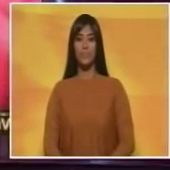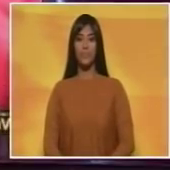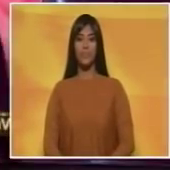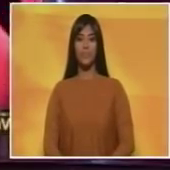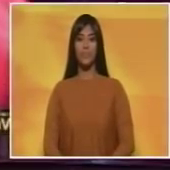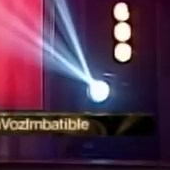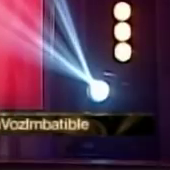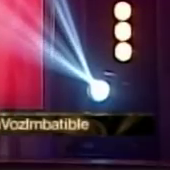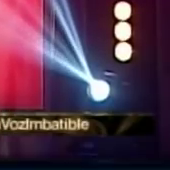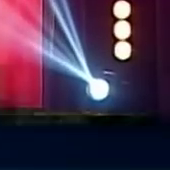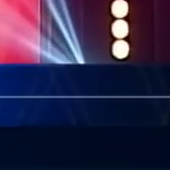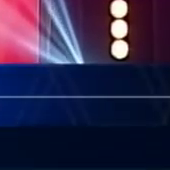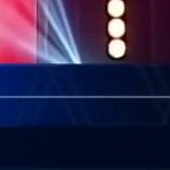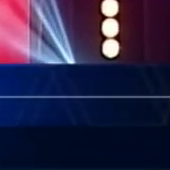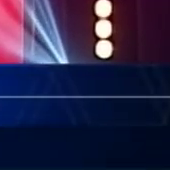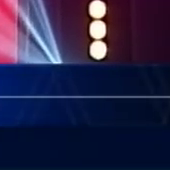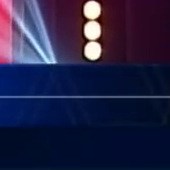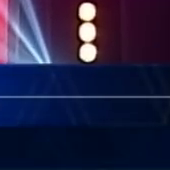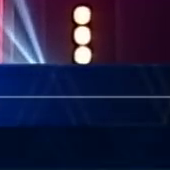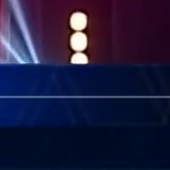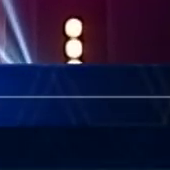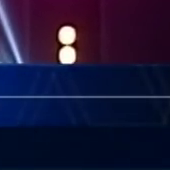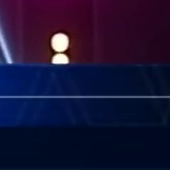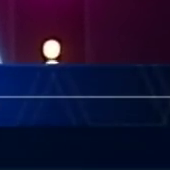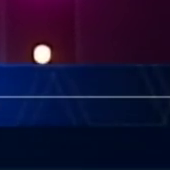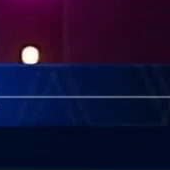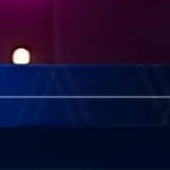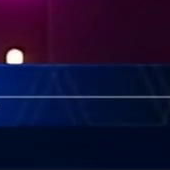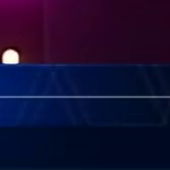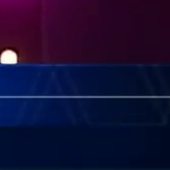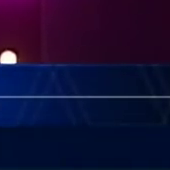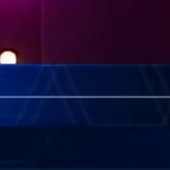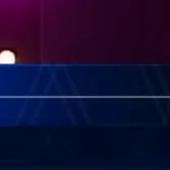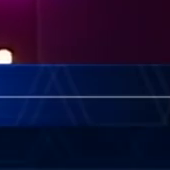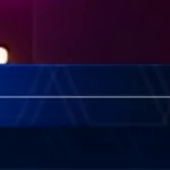Fue debajo del